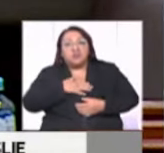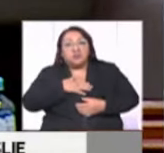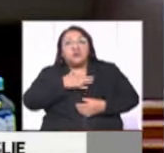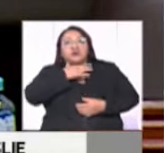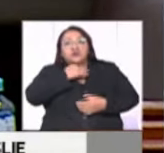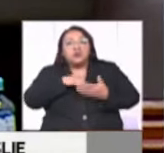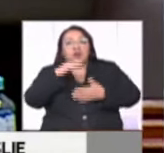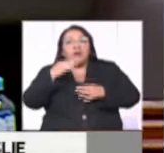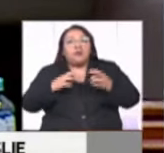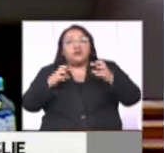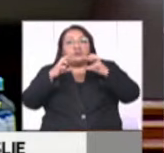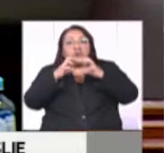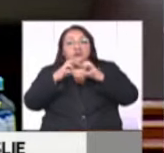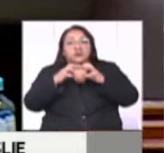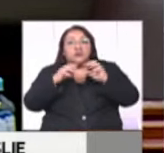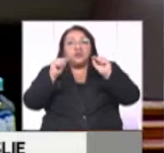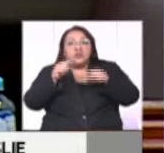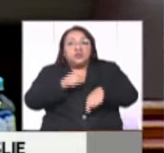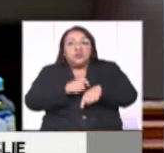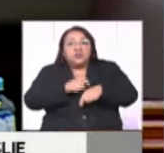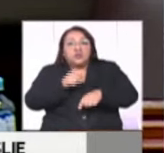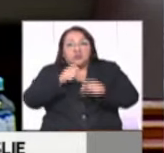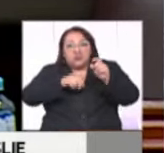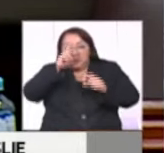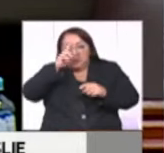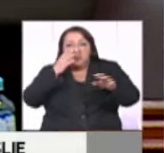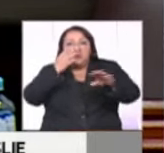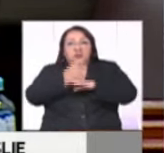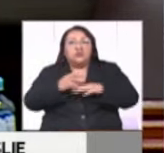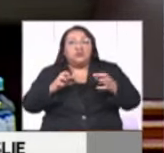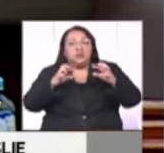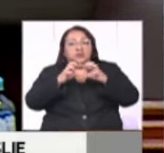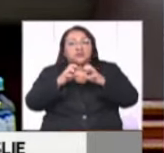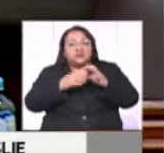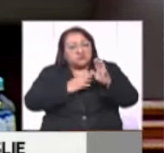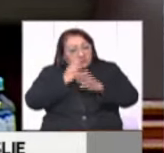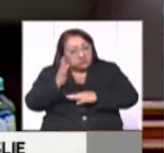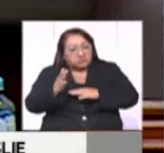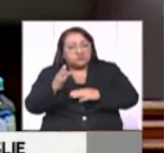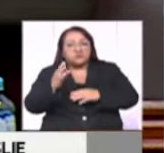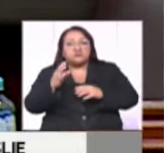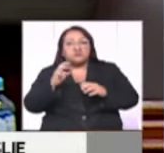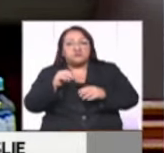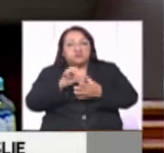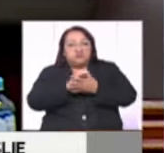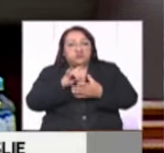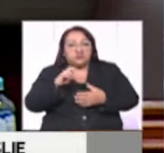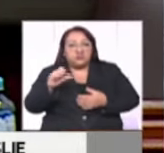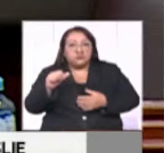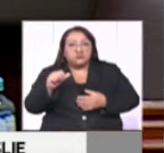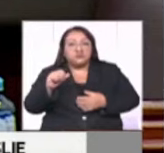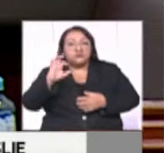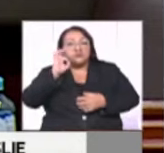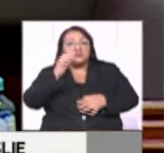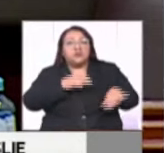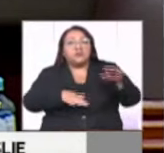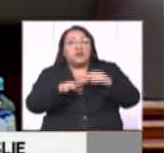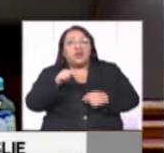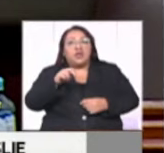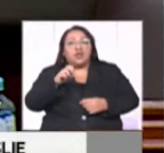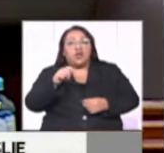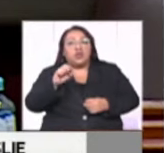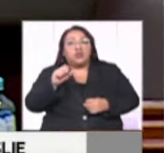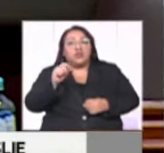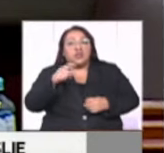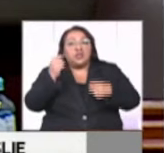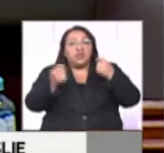gusta más Machu Picchu. Y es el momento que los peruanos vayan a Machu Picchu, que vayan al circuito Mochica, que vayan a las ricas playas del norte y